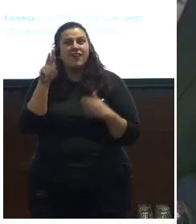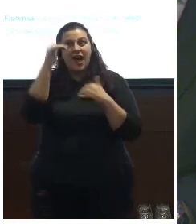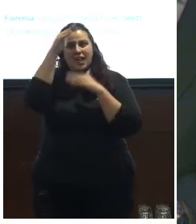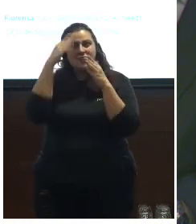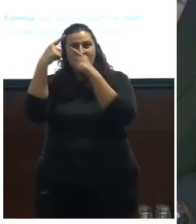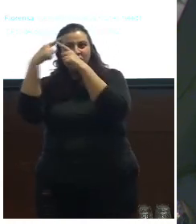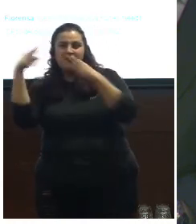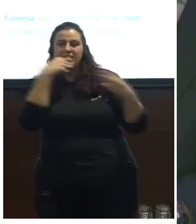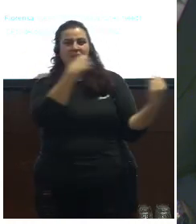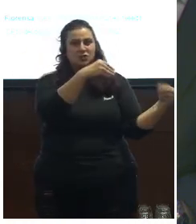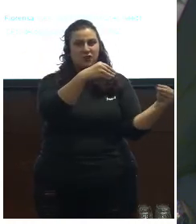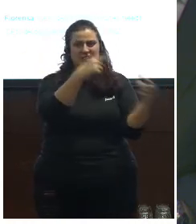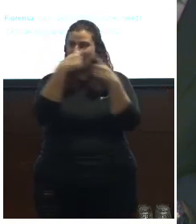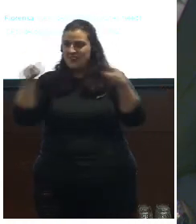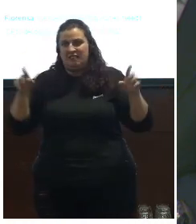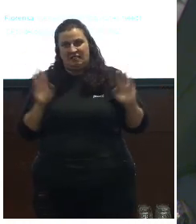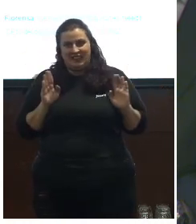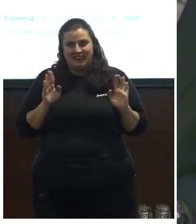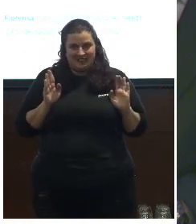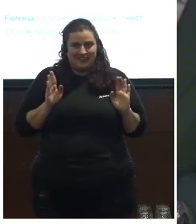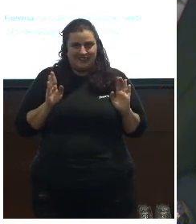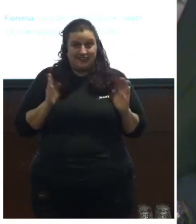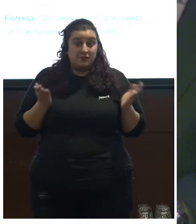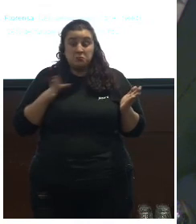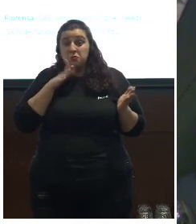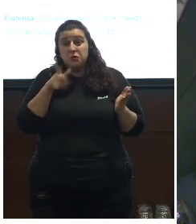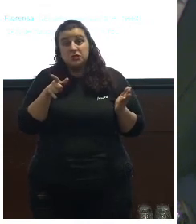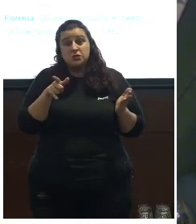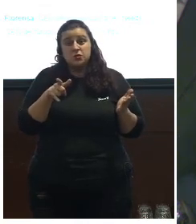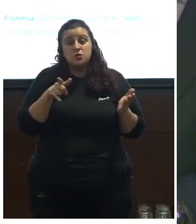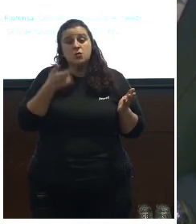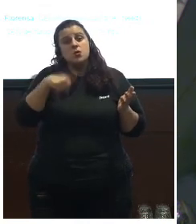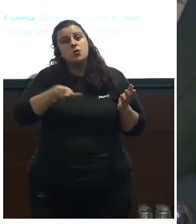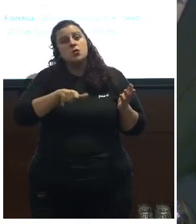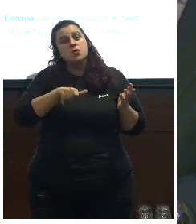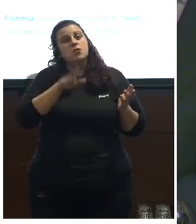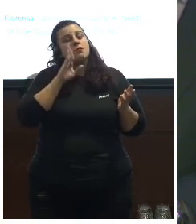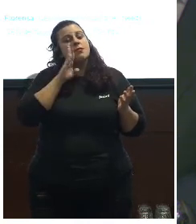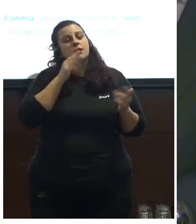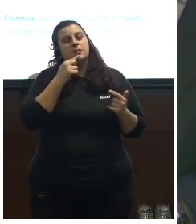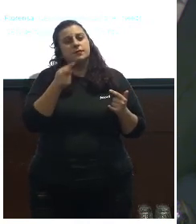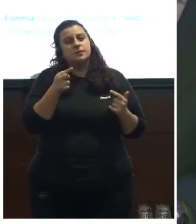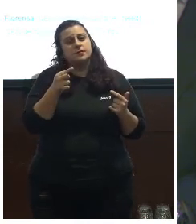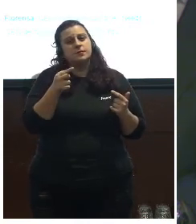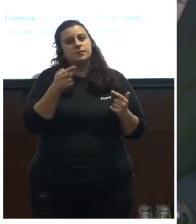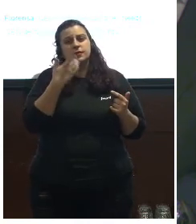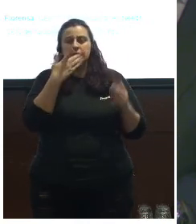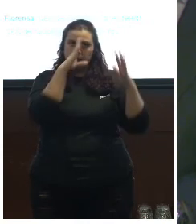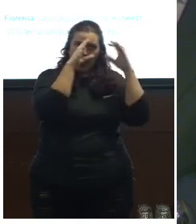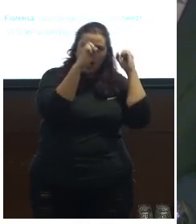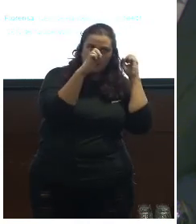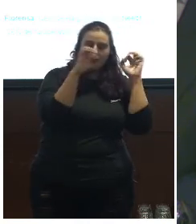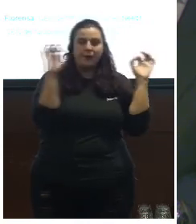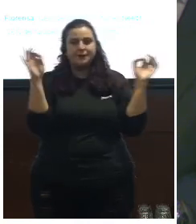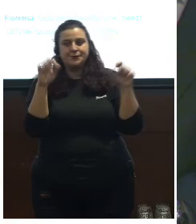que se atiende a la población en general. Y por ese sentido, nosotros, como tú apuntabas lo de si embajadores o